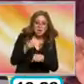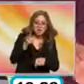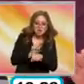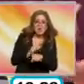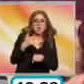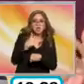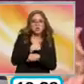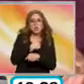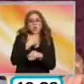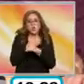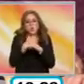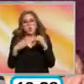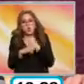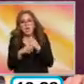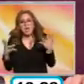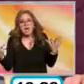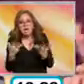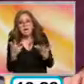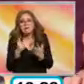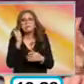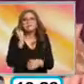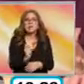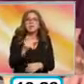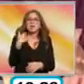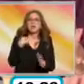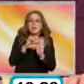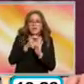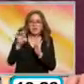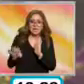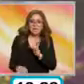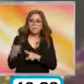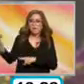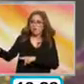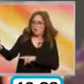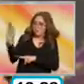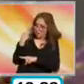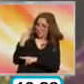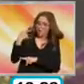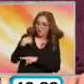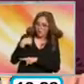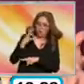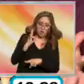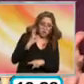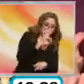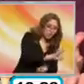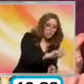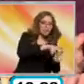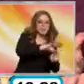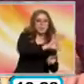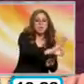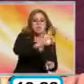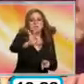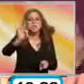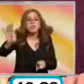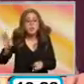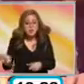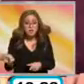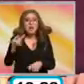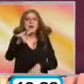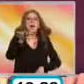es un acto de cierta manera político. Estamos influenciando a alguien más, así como alguien nos influencia, ¿no? Y entonces, de repente